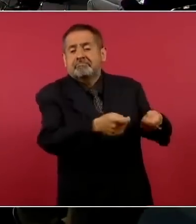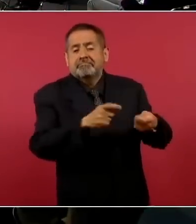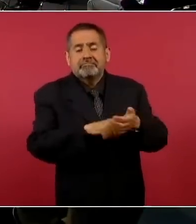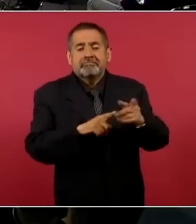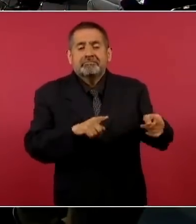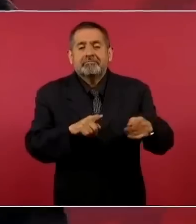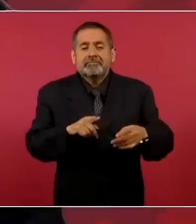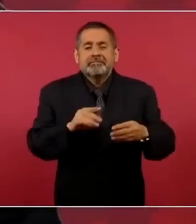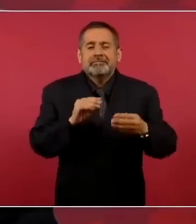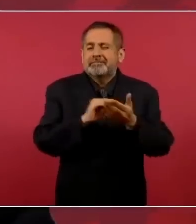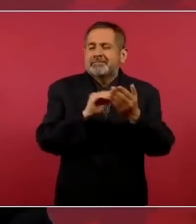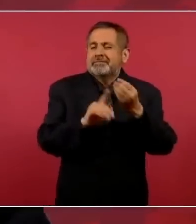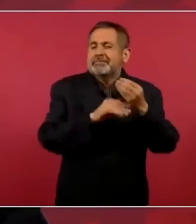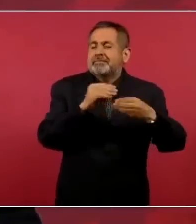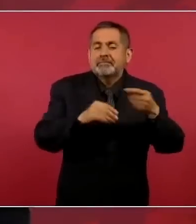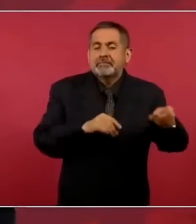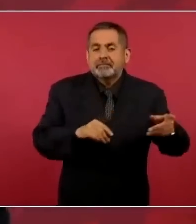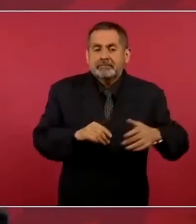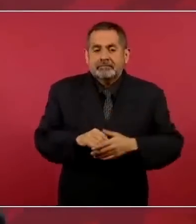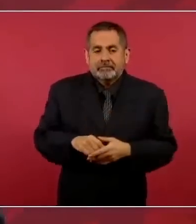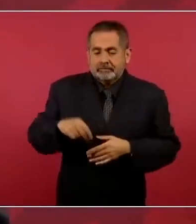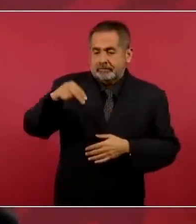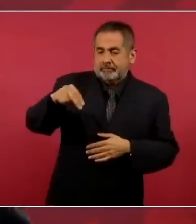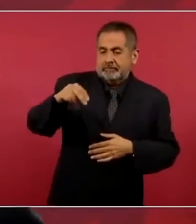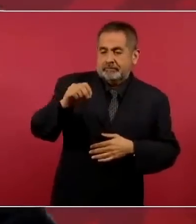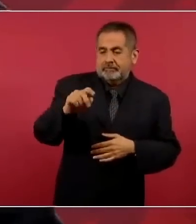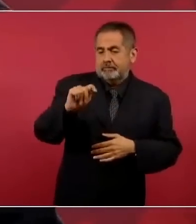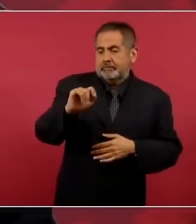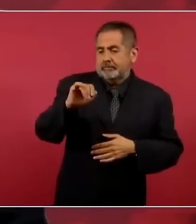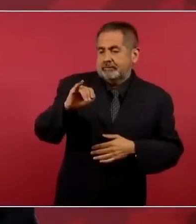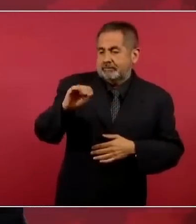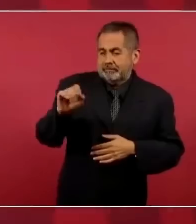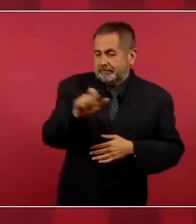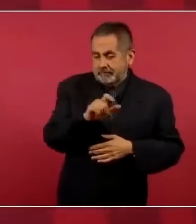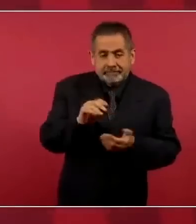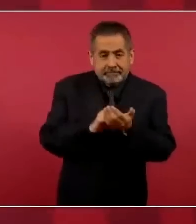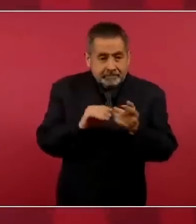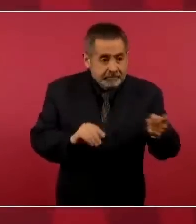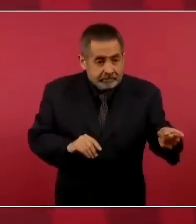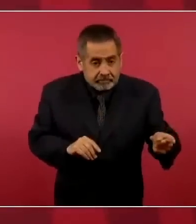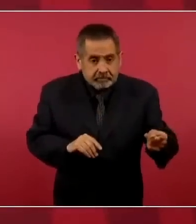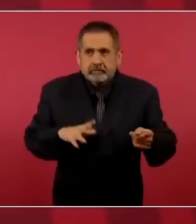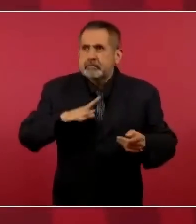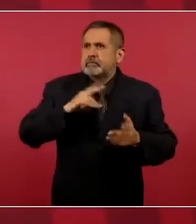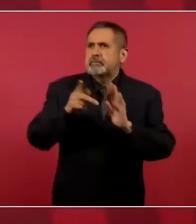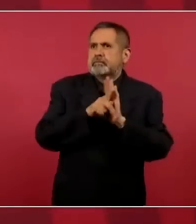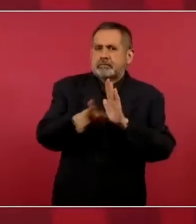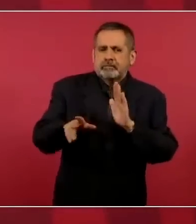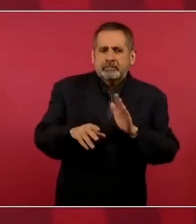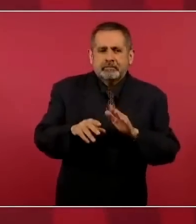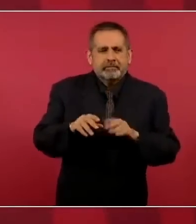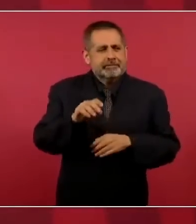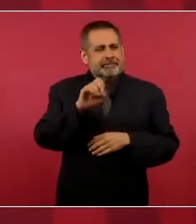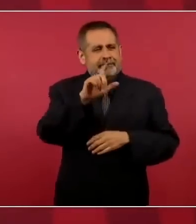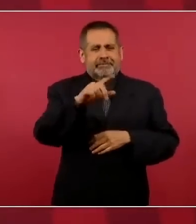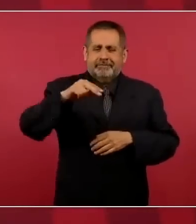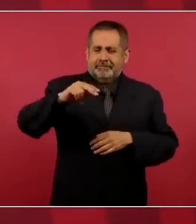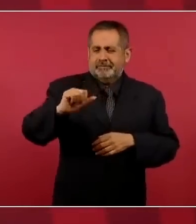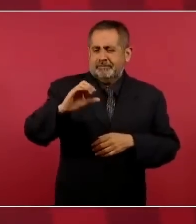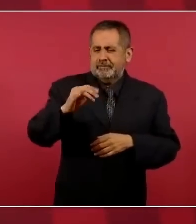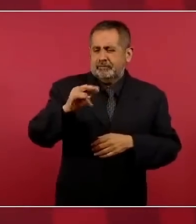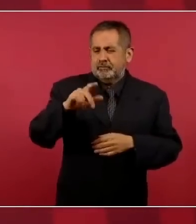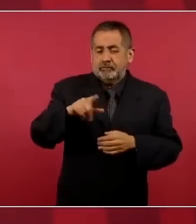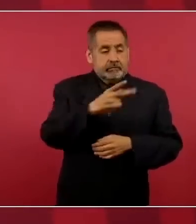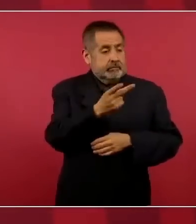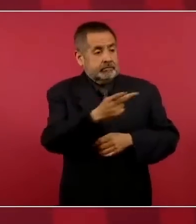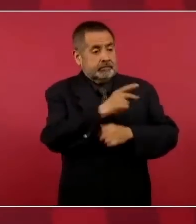en polémica? Notimex. Y había un periódico que se llamaba El Nacional, pues ahí estaban